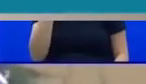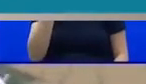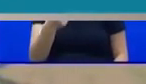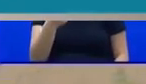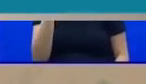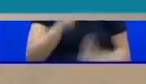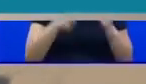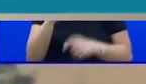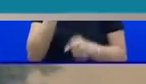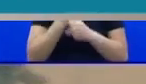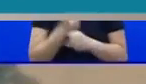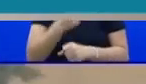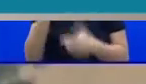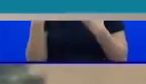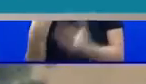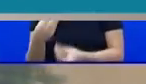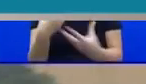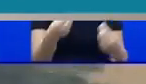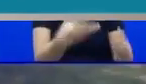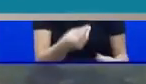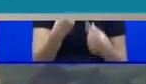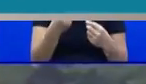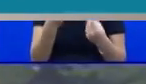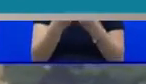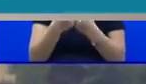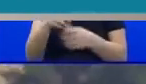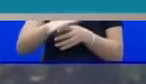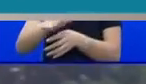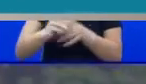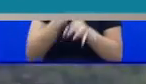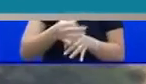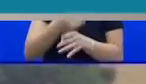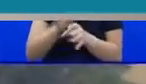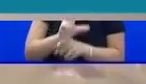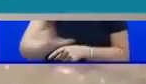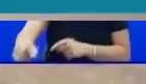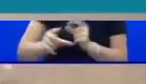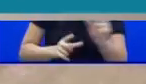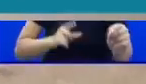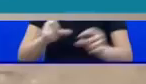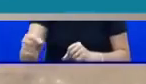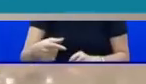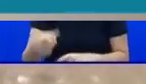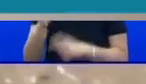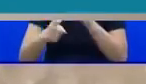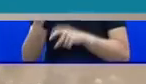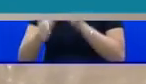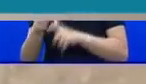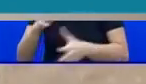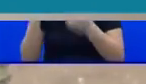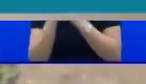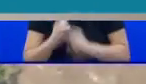de calor. Esa imagen, discúlpame, ¿sí? esa imagen aérea que veíamos de un conglomerado